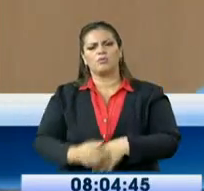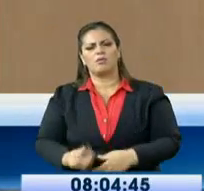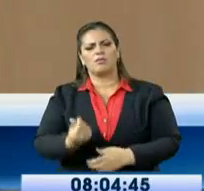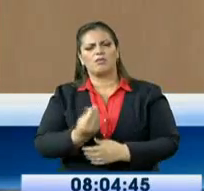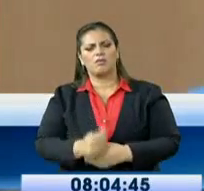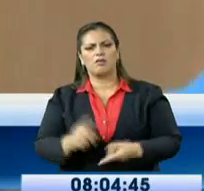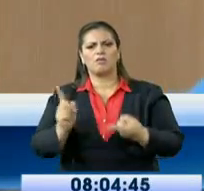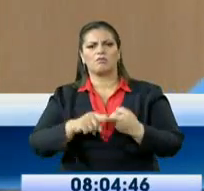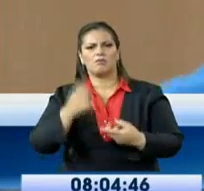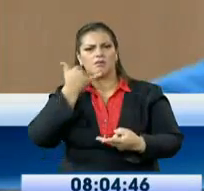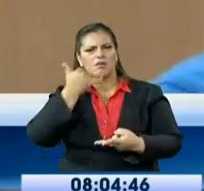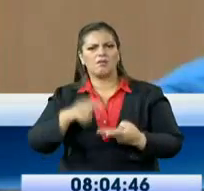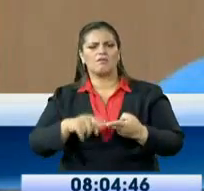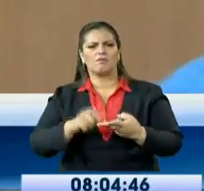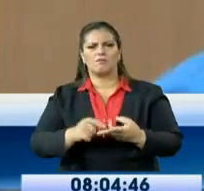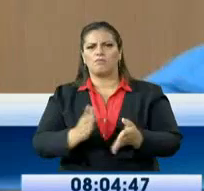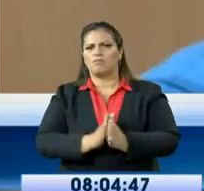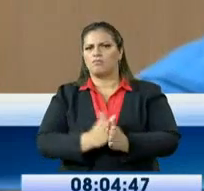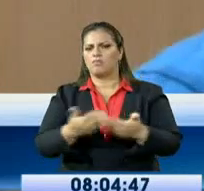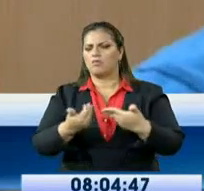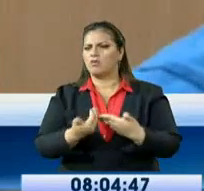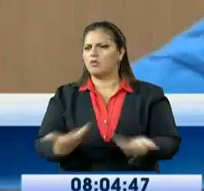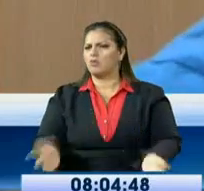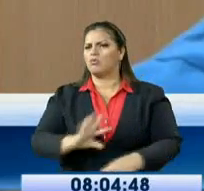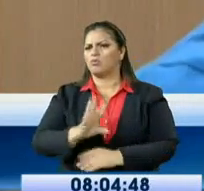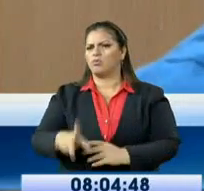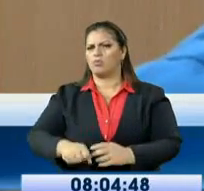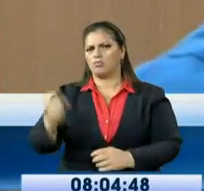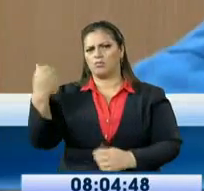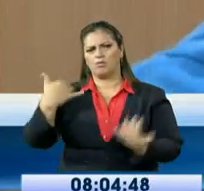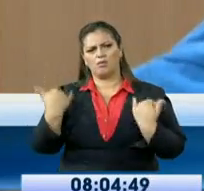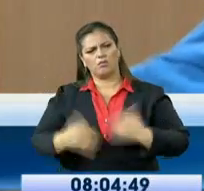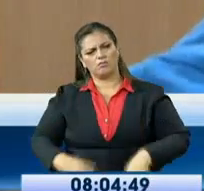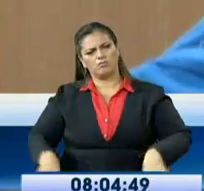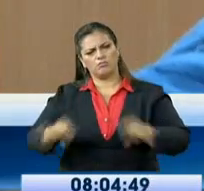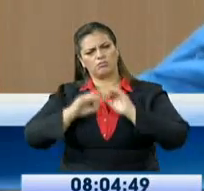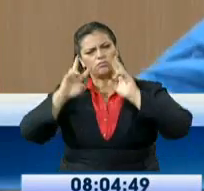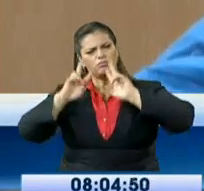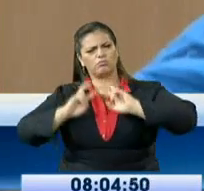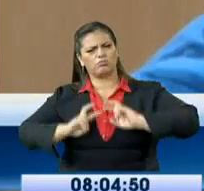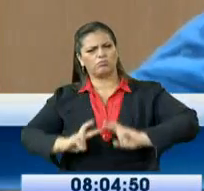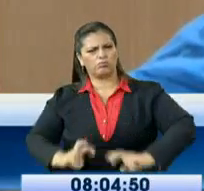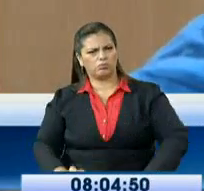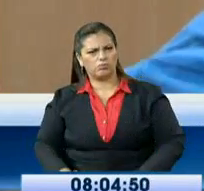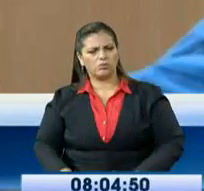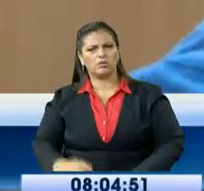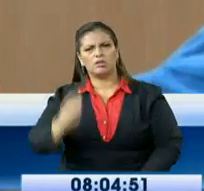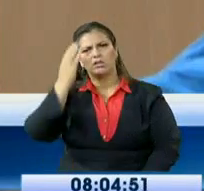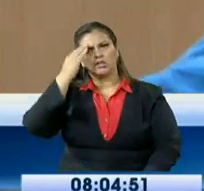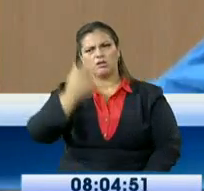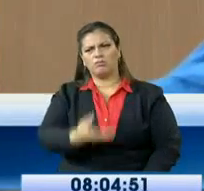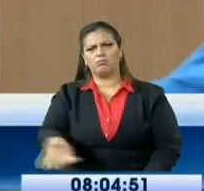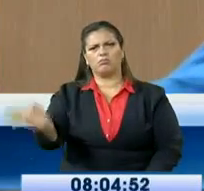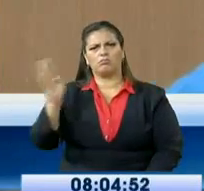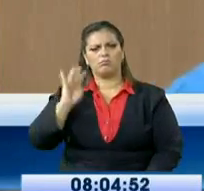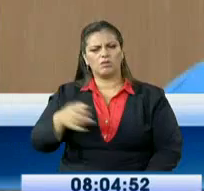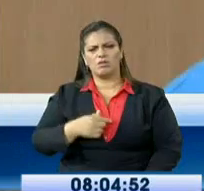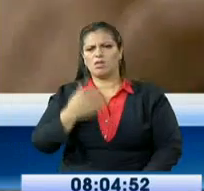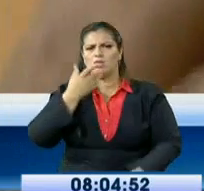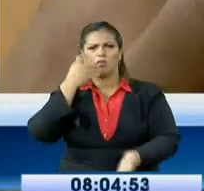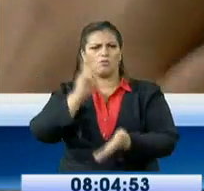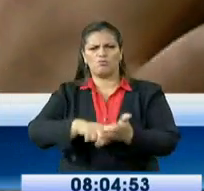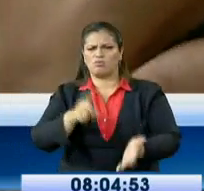hacer investigación de fondo. ¿Hasta dónde están los ladrones? ¿A qué hueco están? Sin denuncia, sin nada, tiene que entrar a la